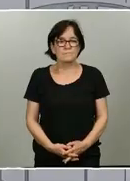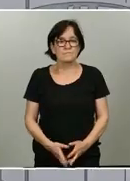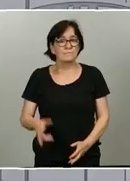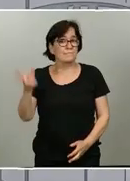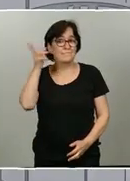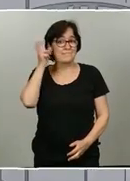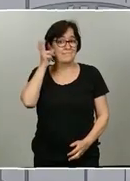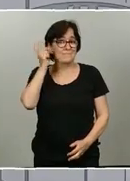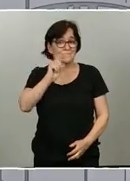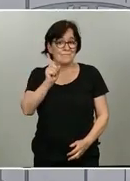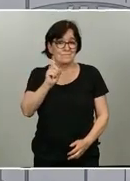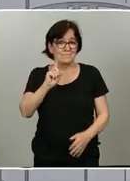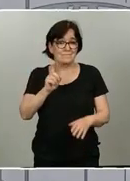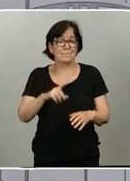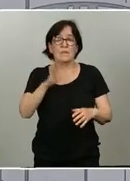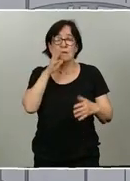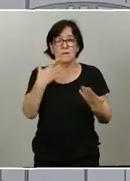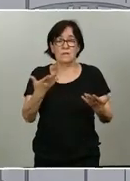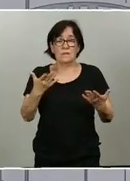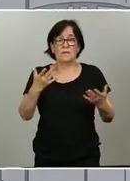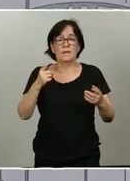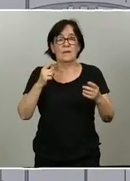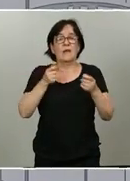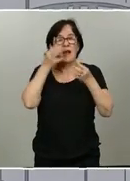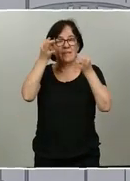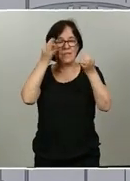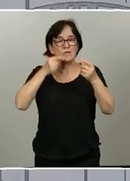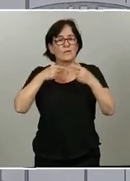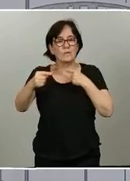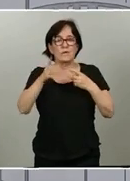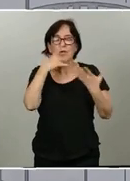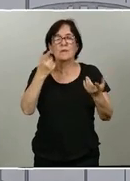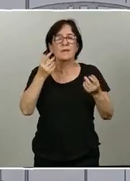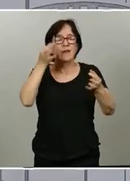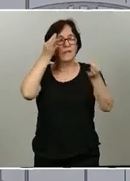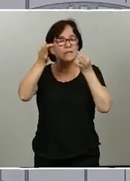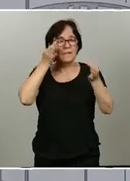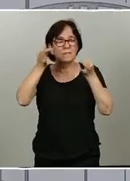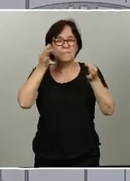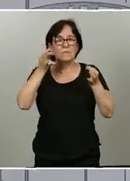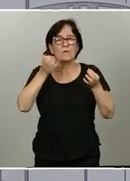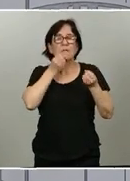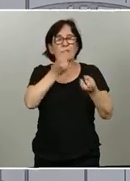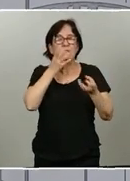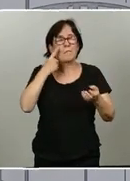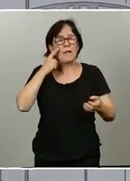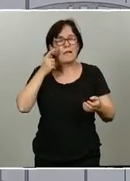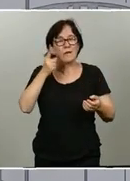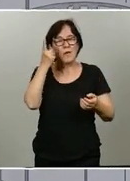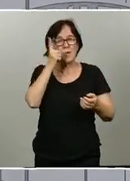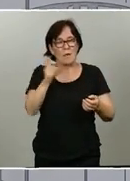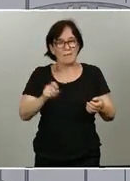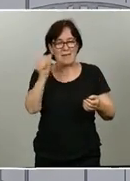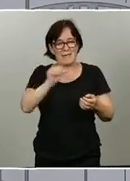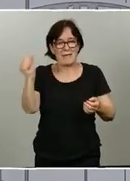bueno hoy vamos a dar además de los datos diarios vamos a hablar un poquito de los datos de los que informamos habitualmente una vez a la semana que son